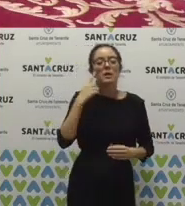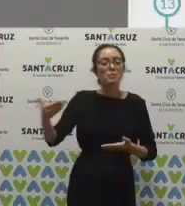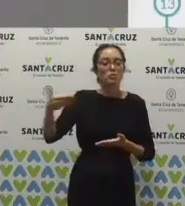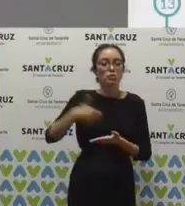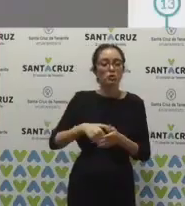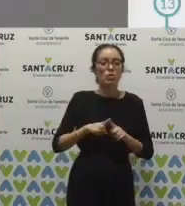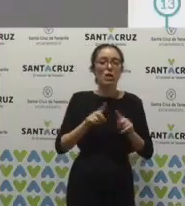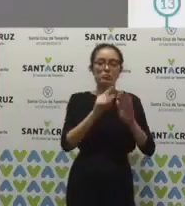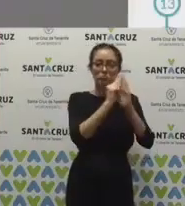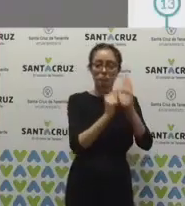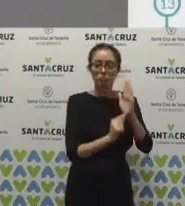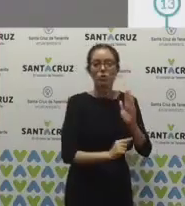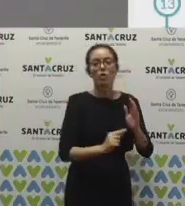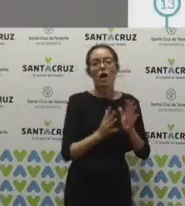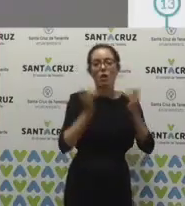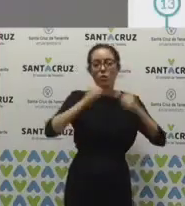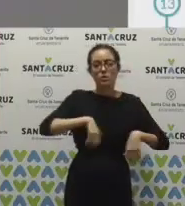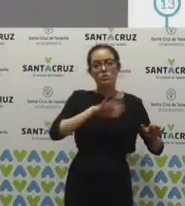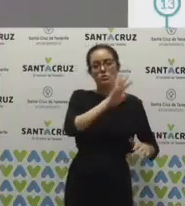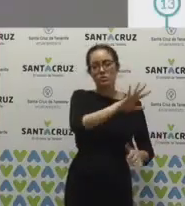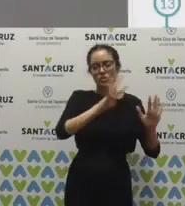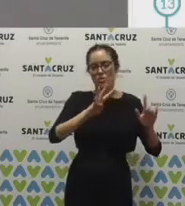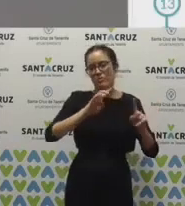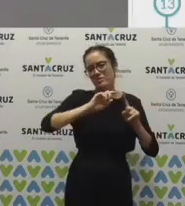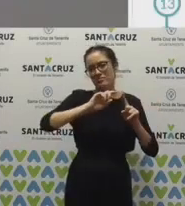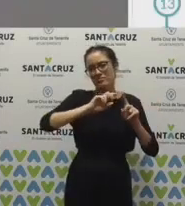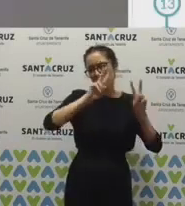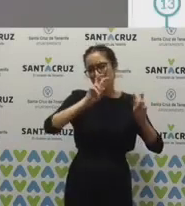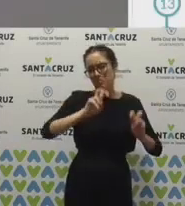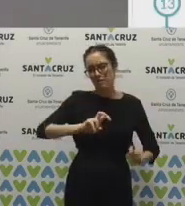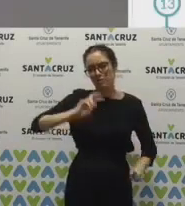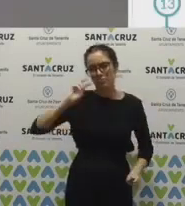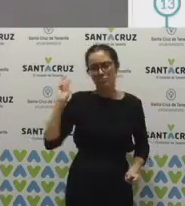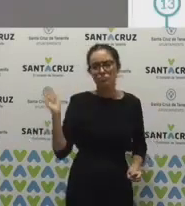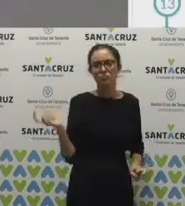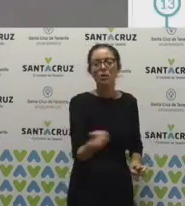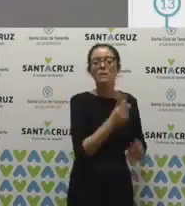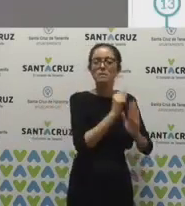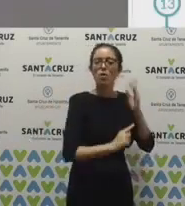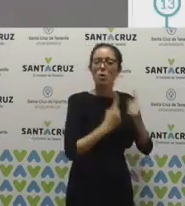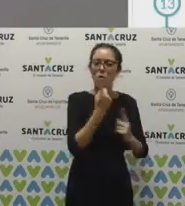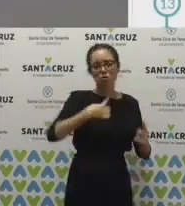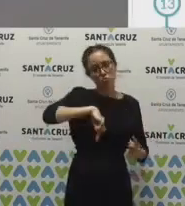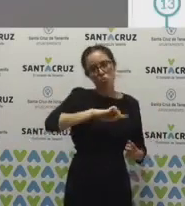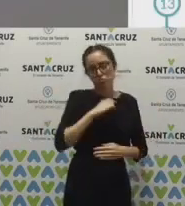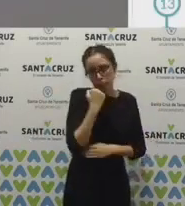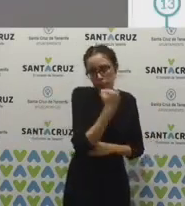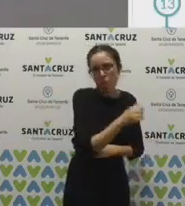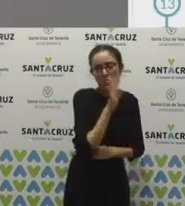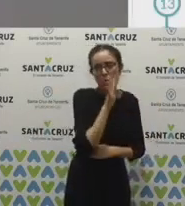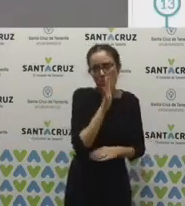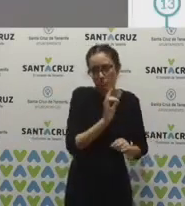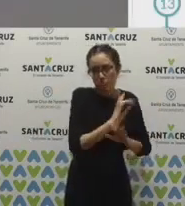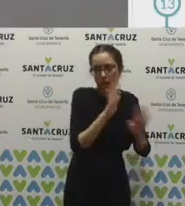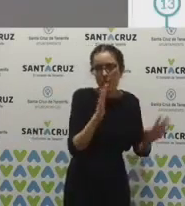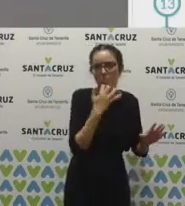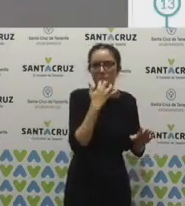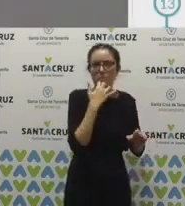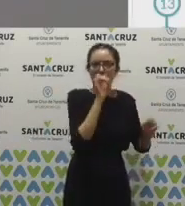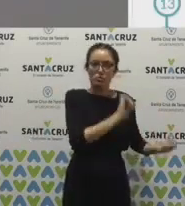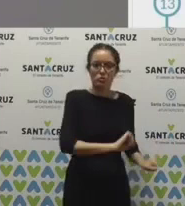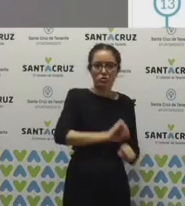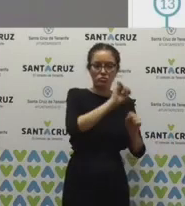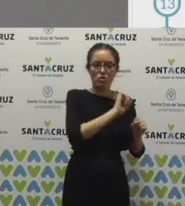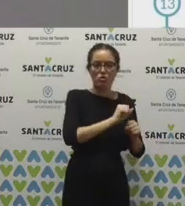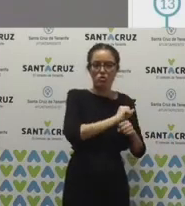59 acuerdos como está diciendo en aspectos muy variados hay medidas que por supuesto apoyaríamos porque son razonables en cuanto a dar protección al